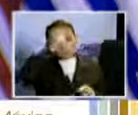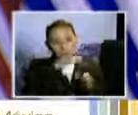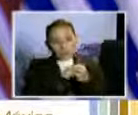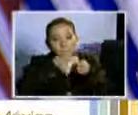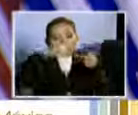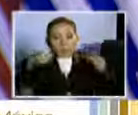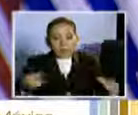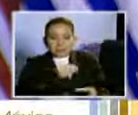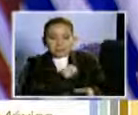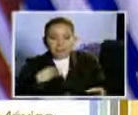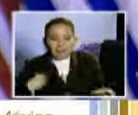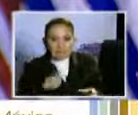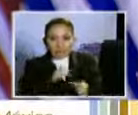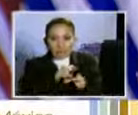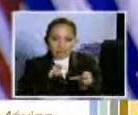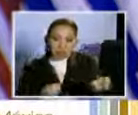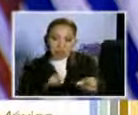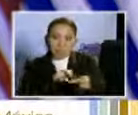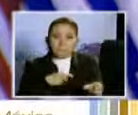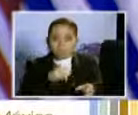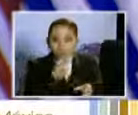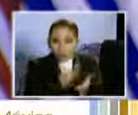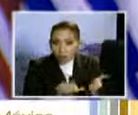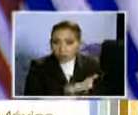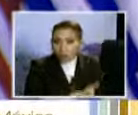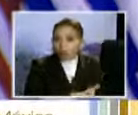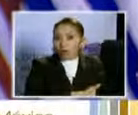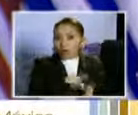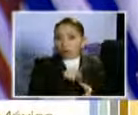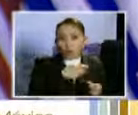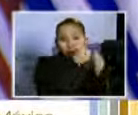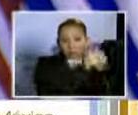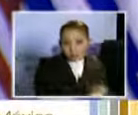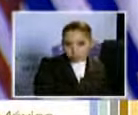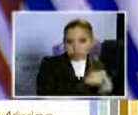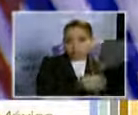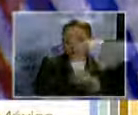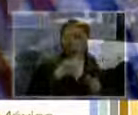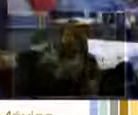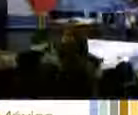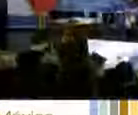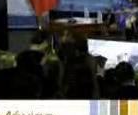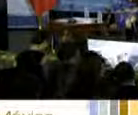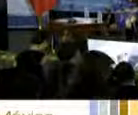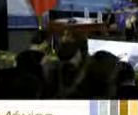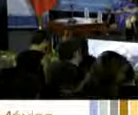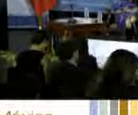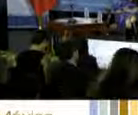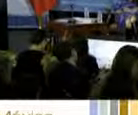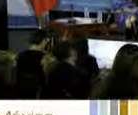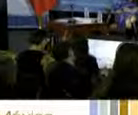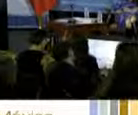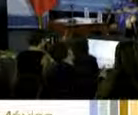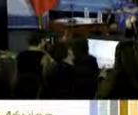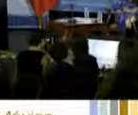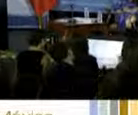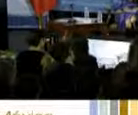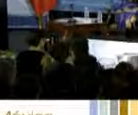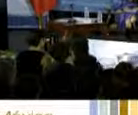incrementaran los miembros no permanentes, pero ¿por qué no ambos? Tanto permanentes como no permanentes. Muchas gracias, embajador. A ver, no